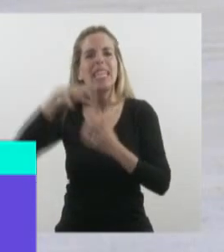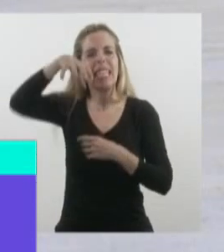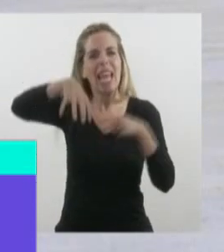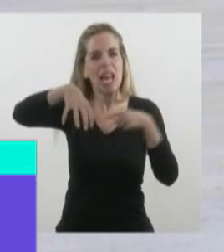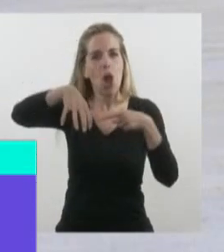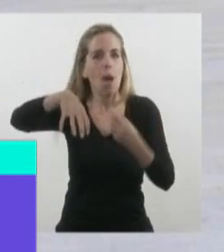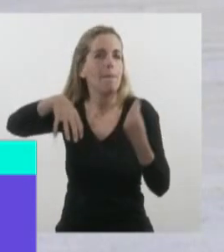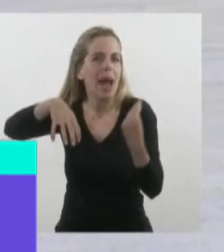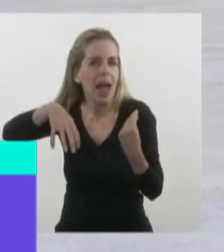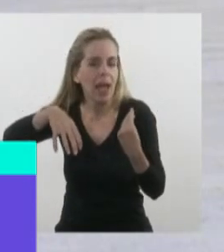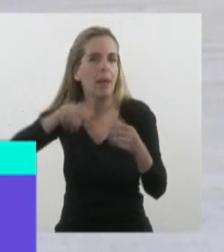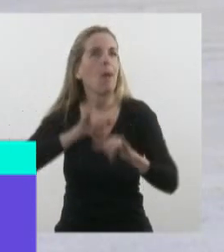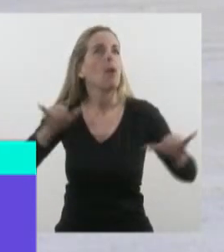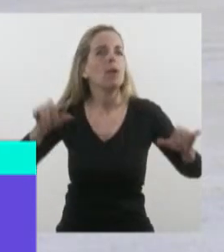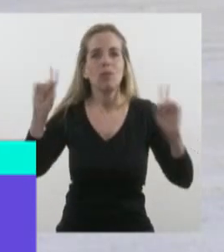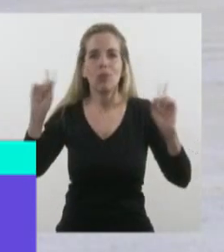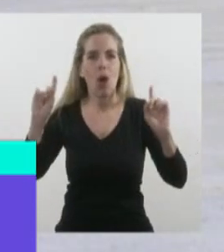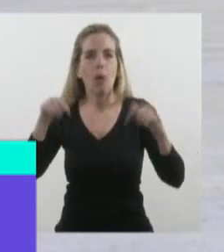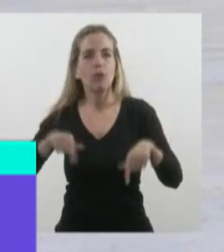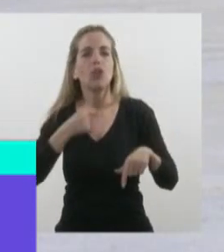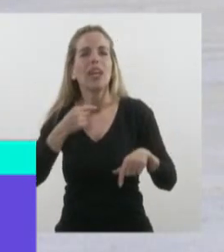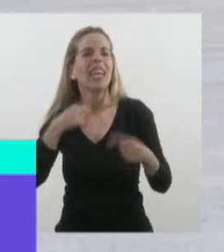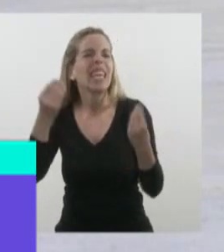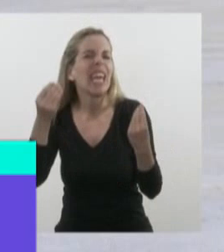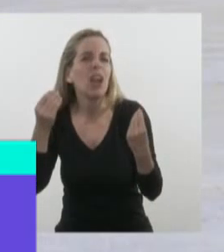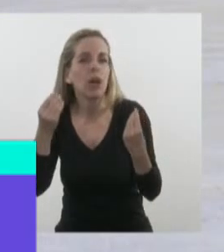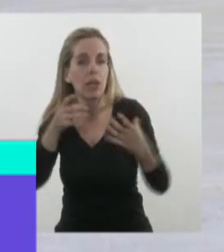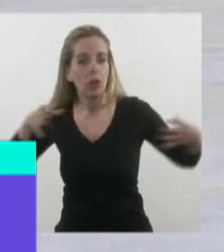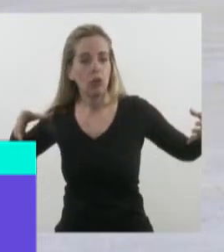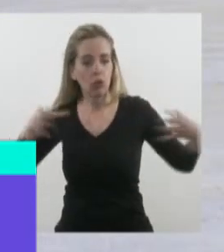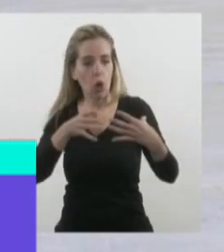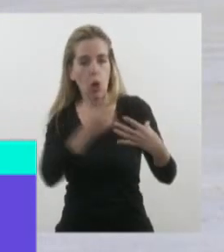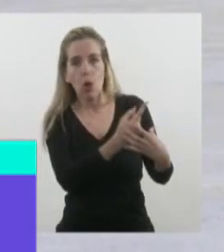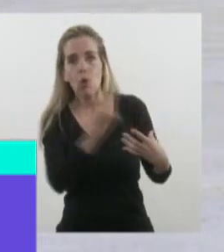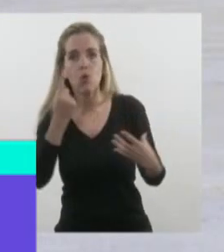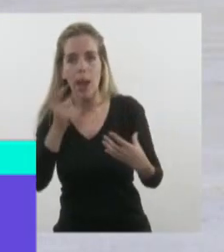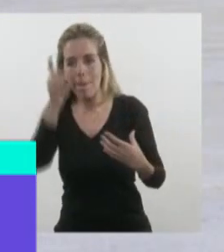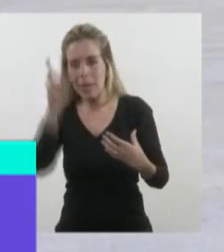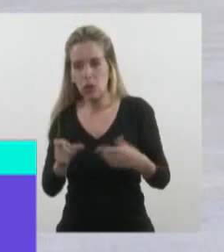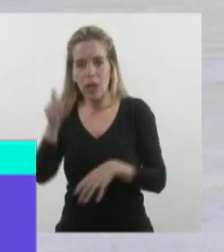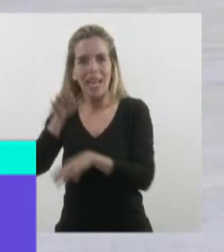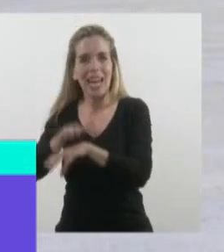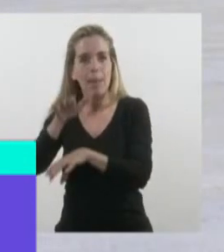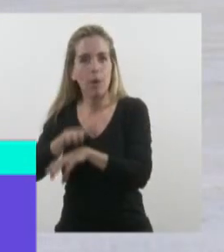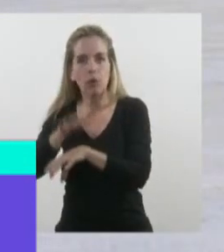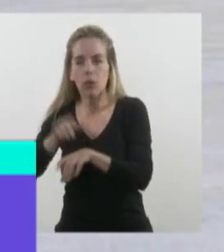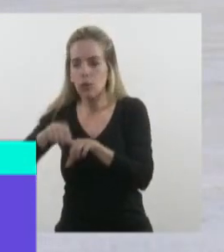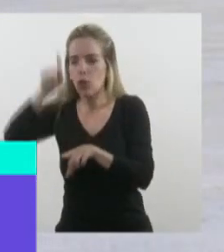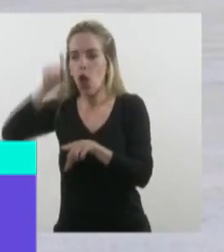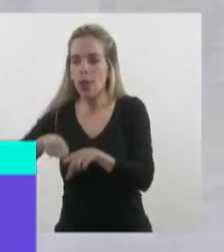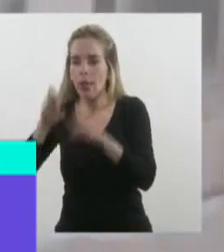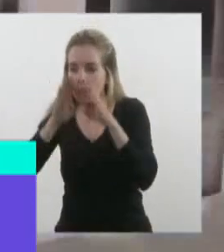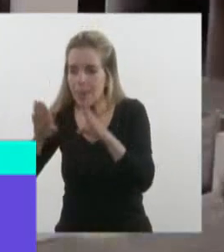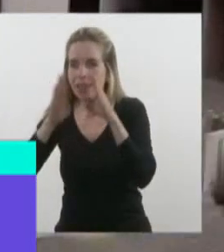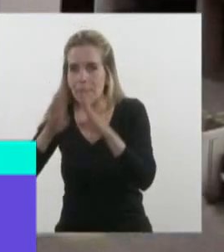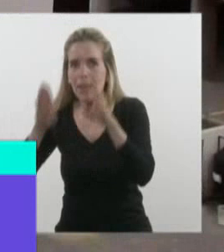Lo creé porque lo único que pienso es que quiero que haya uno de nosotros que todo el día esté pensando en la vivienda de los argentinos